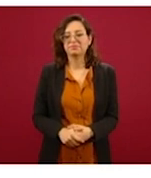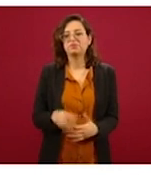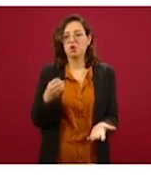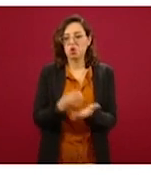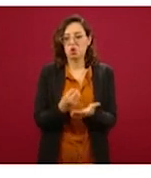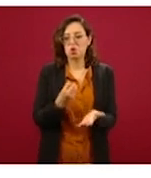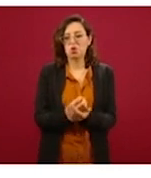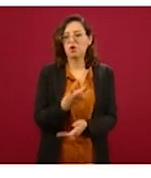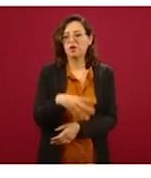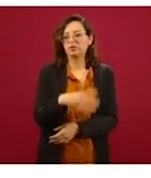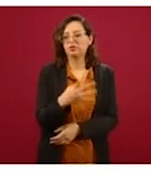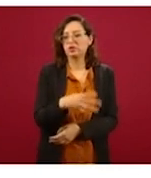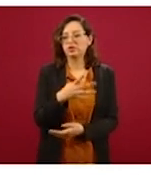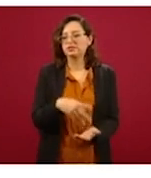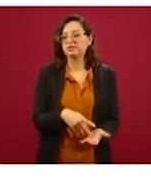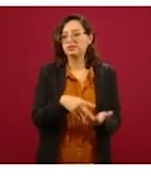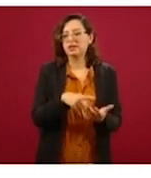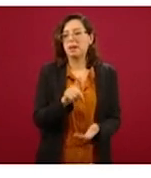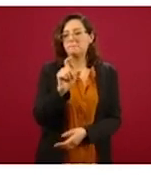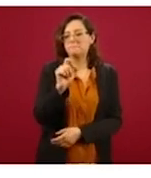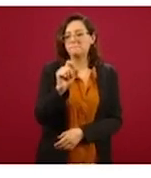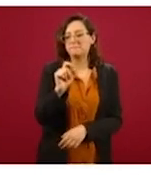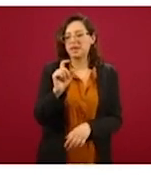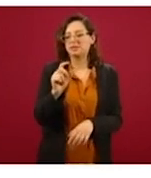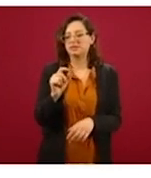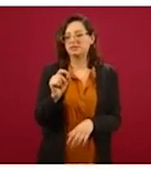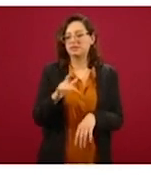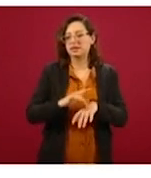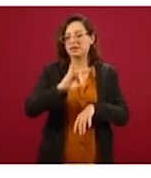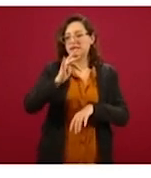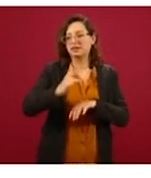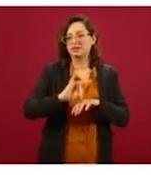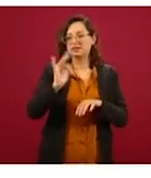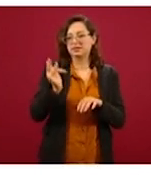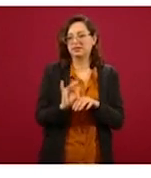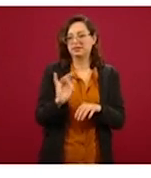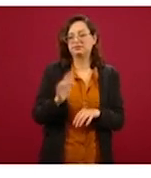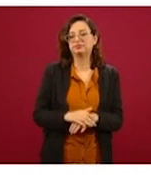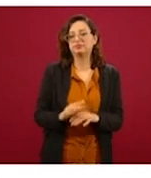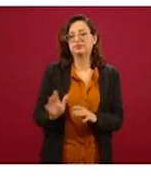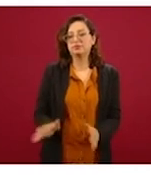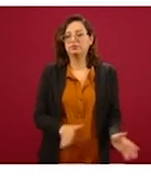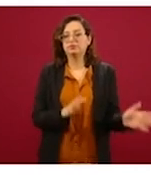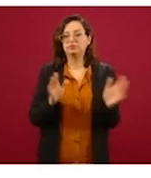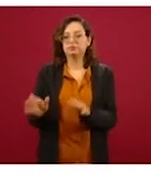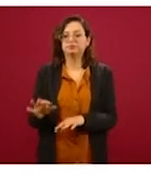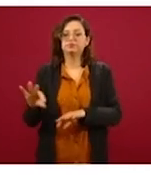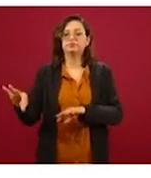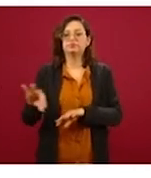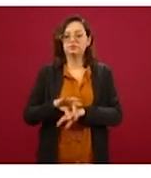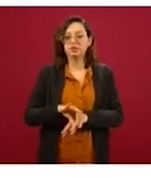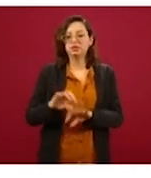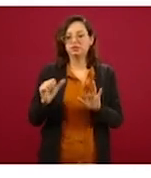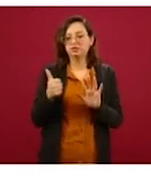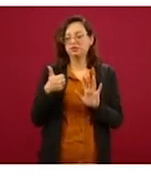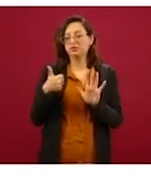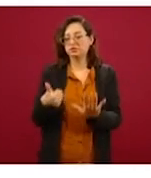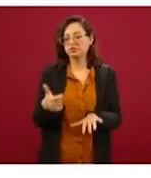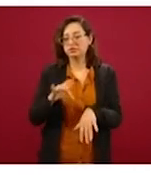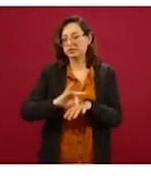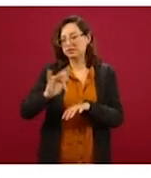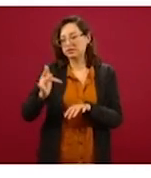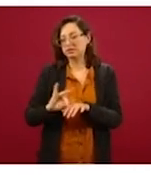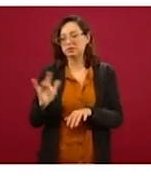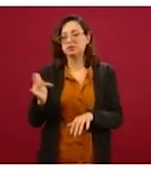oro de 14 quilates con 20 diamantes. El otro es un anillo también con 6 diamantes. En